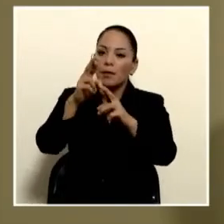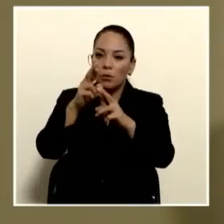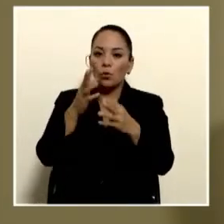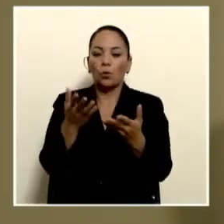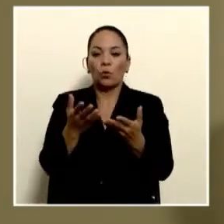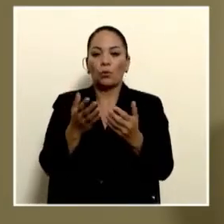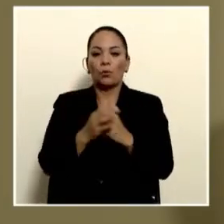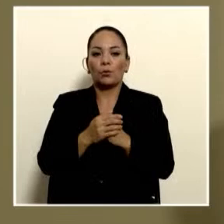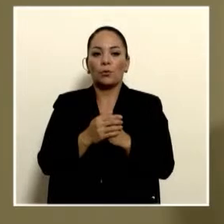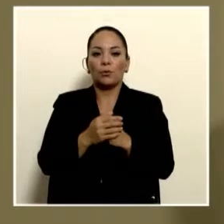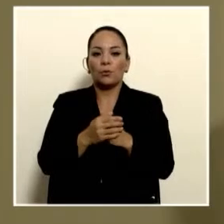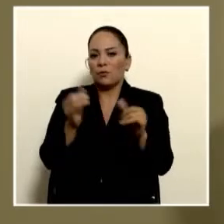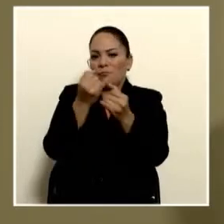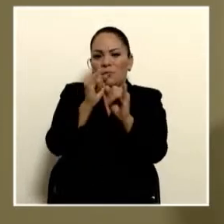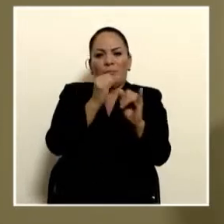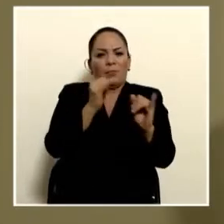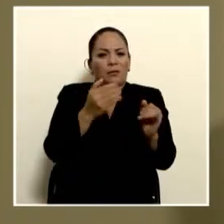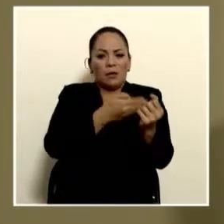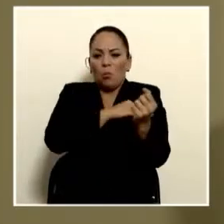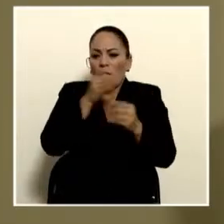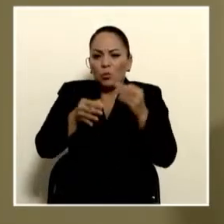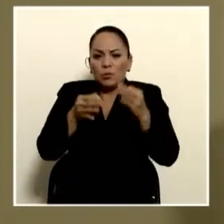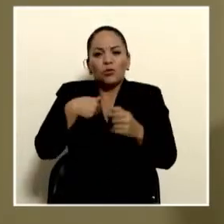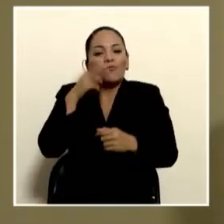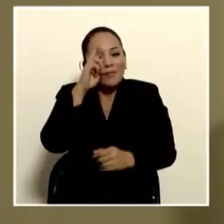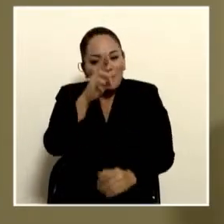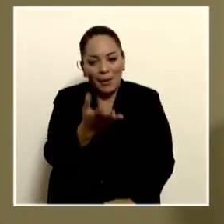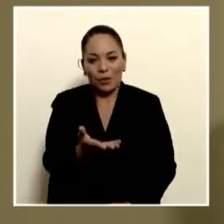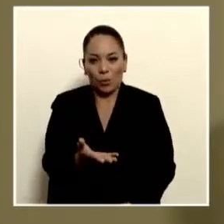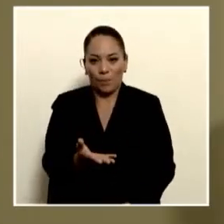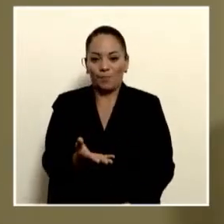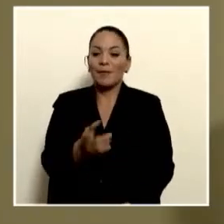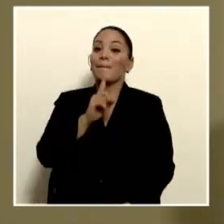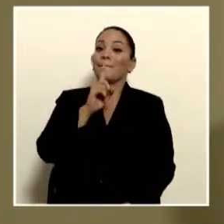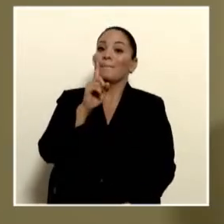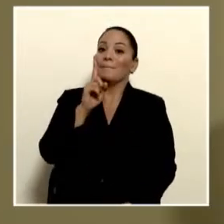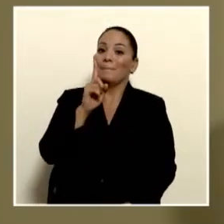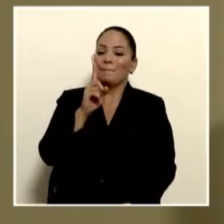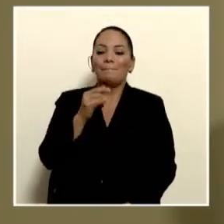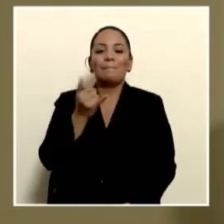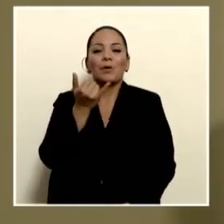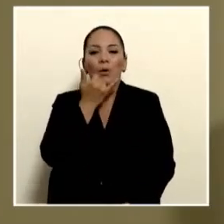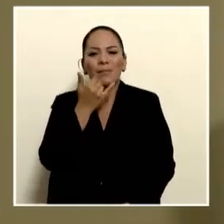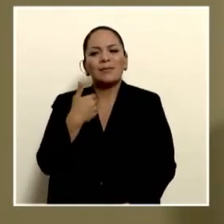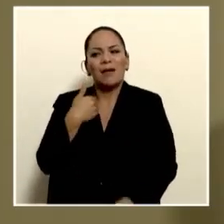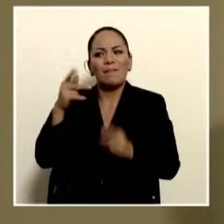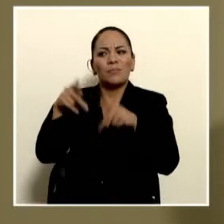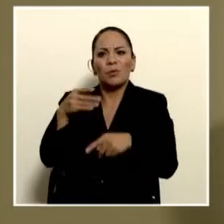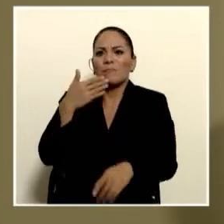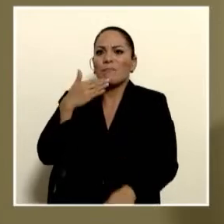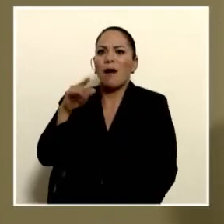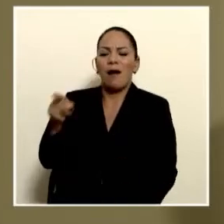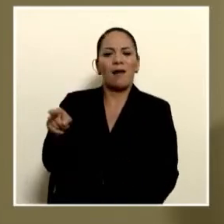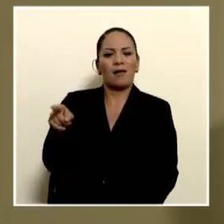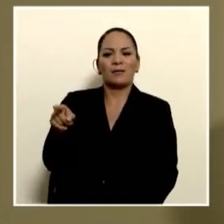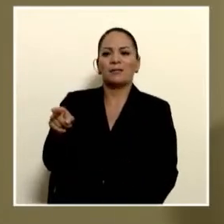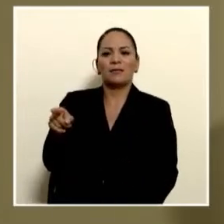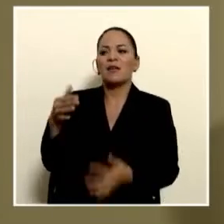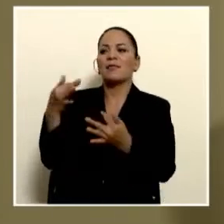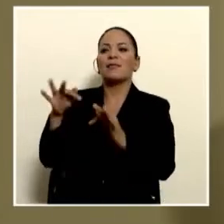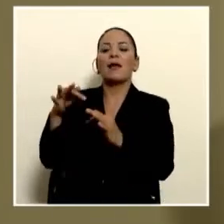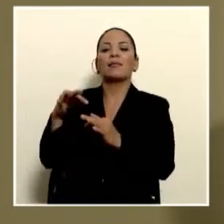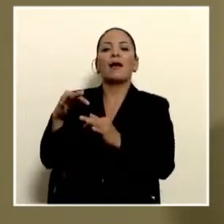absolutamente la independencia del Poder Judicial. Lo que pasa es que hay canallas que tratan de tergiversar